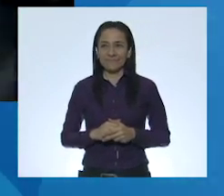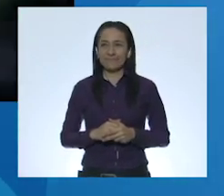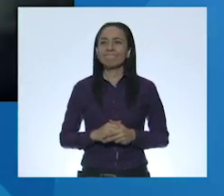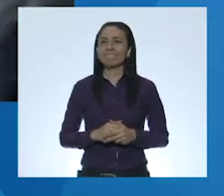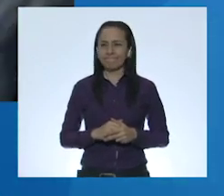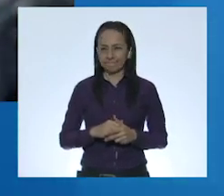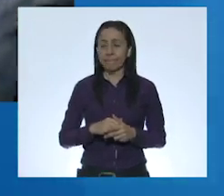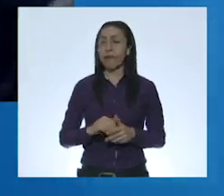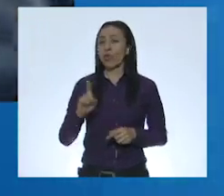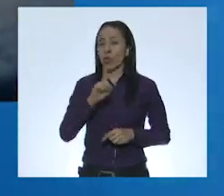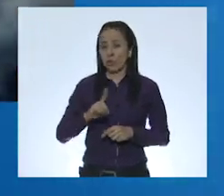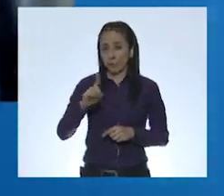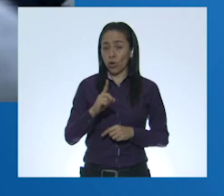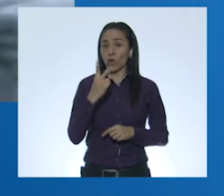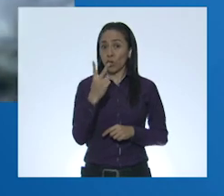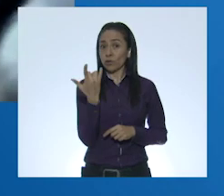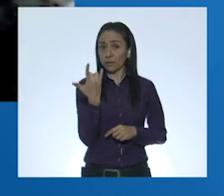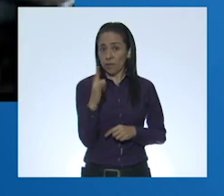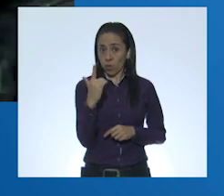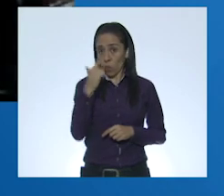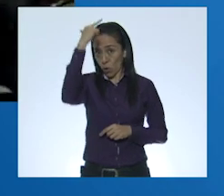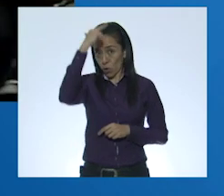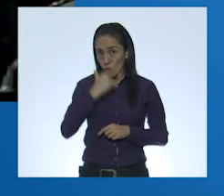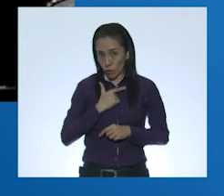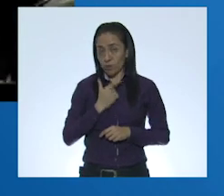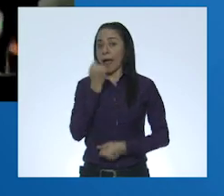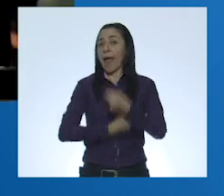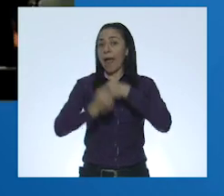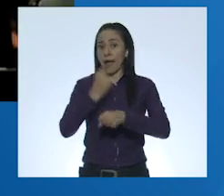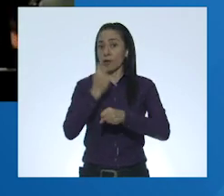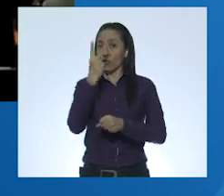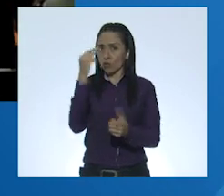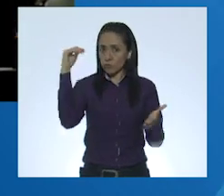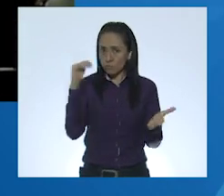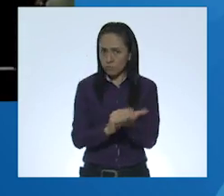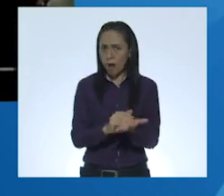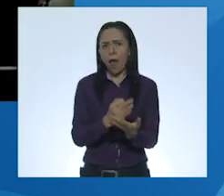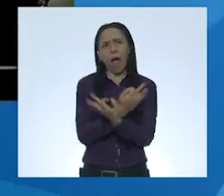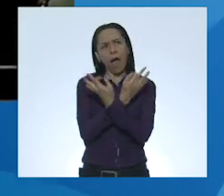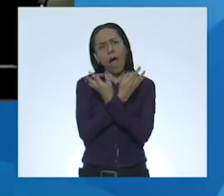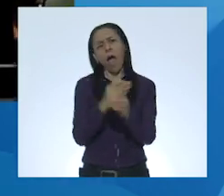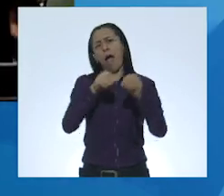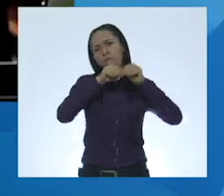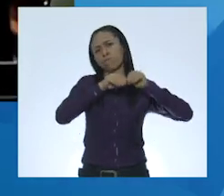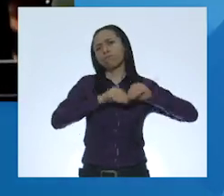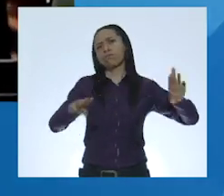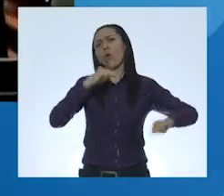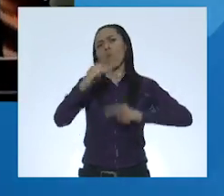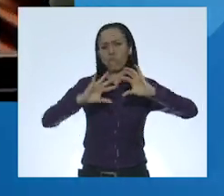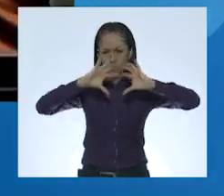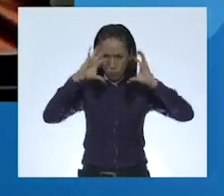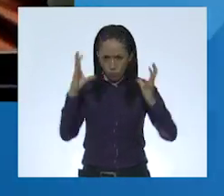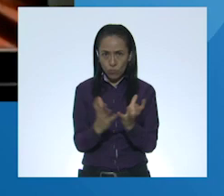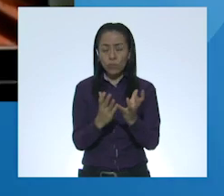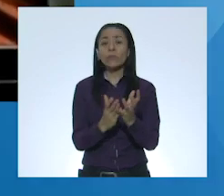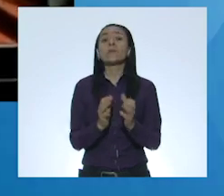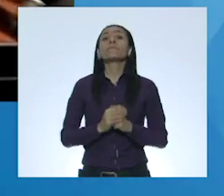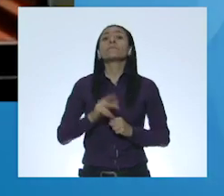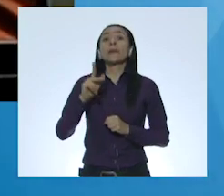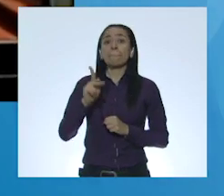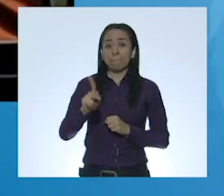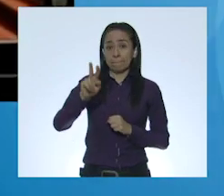La noche del domingo 2 de julio del año 2000, una noticia recorrió el mundo. El Partido Revolucionario